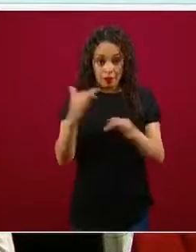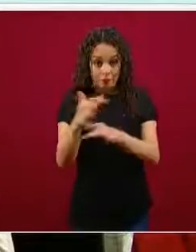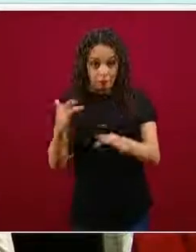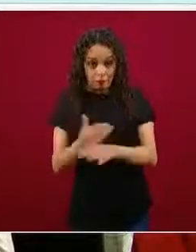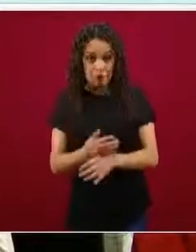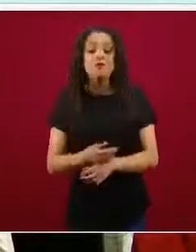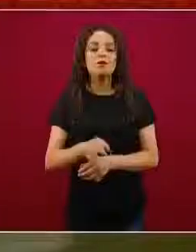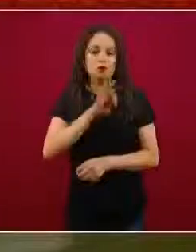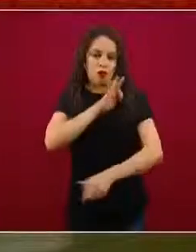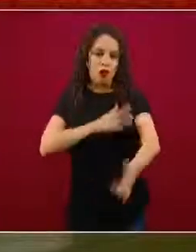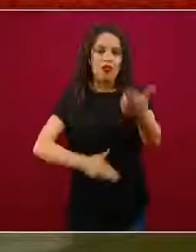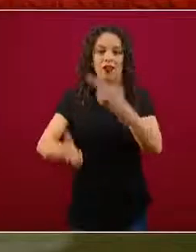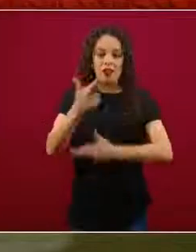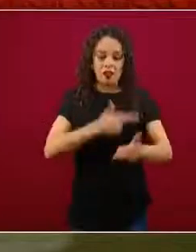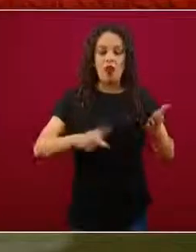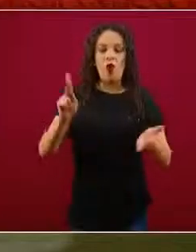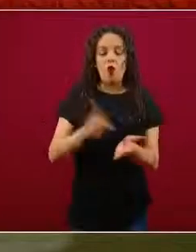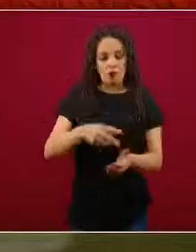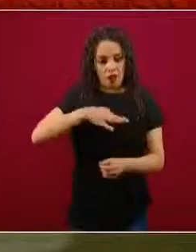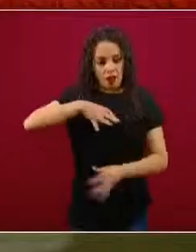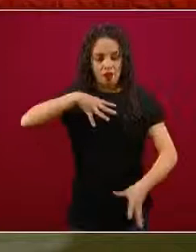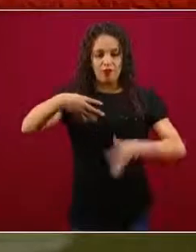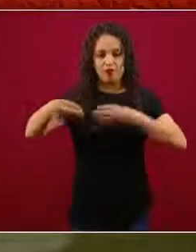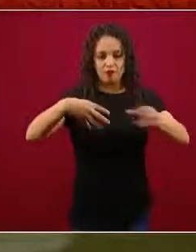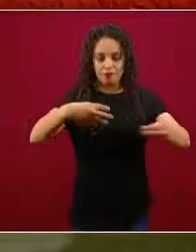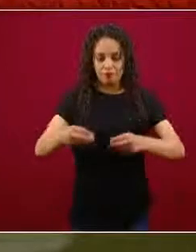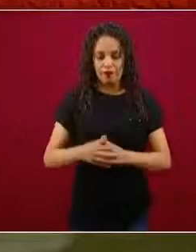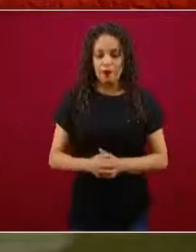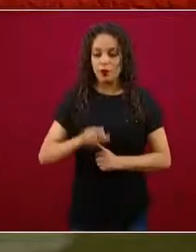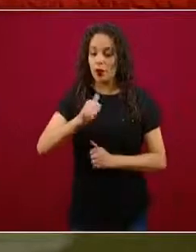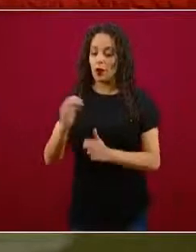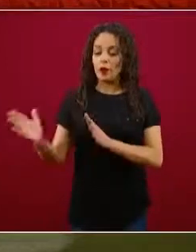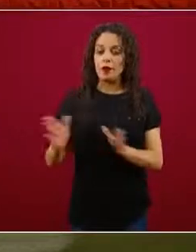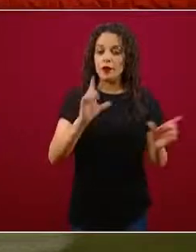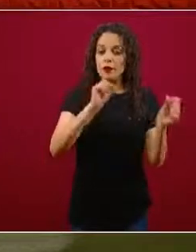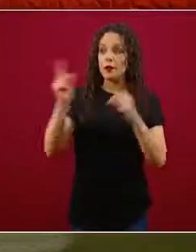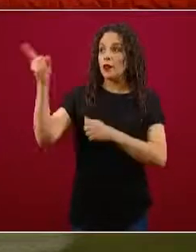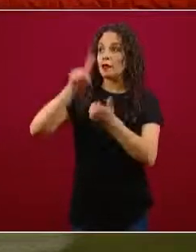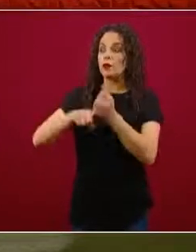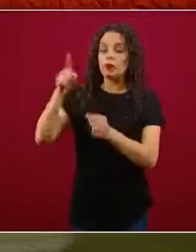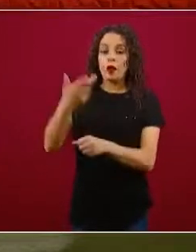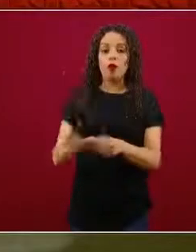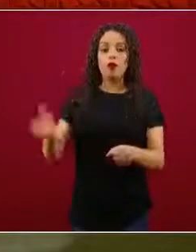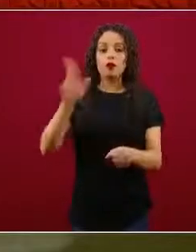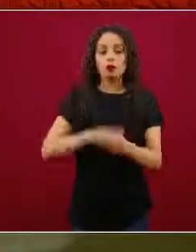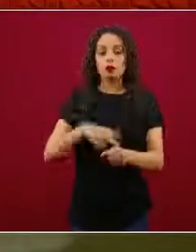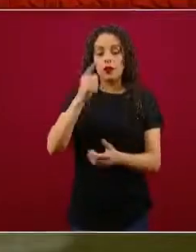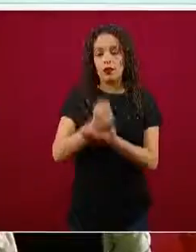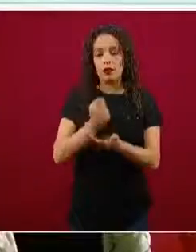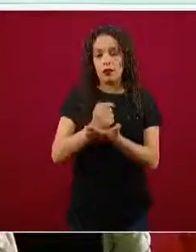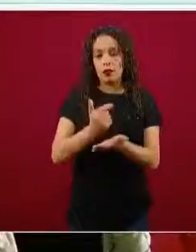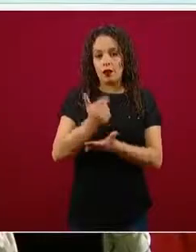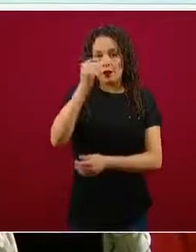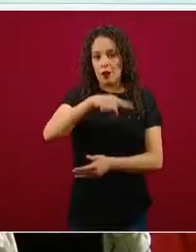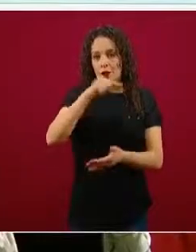rebrote. La siguiente, esta es la hospitalización y la hospitalización de terapia intensiva en Oaxaca. La